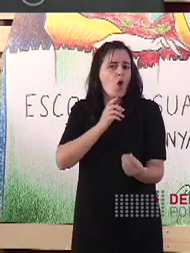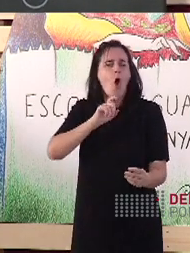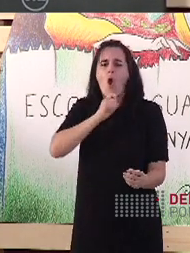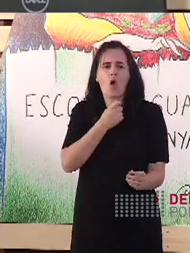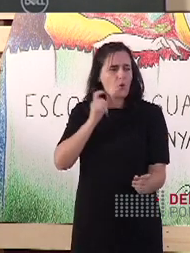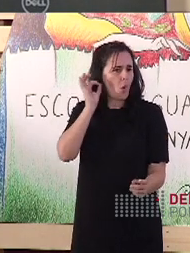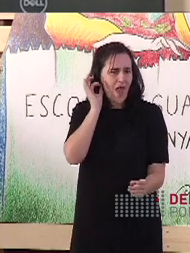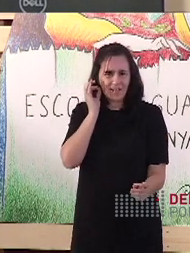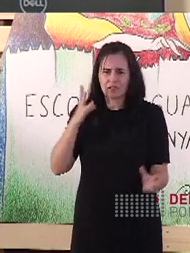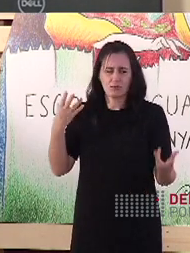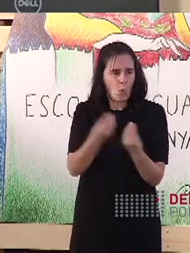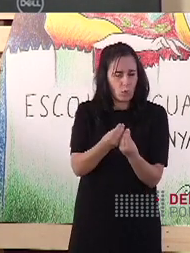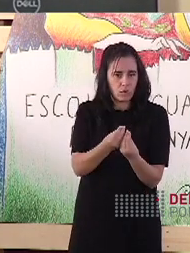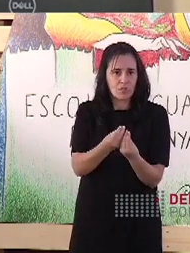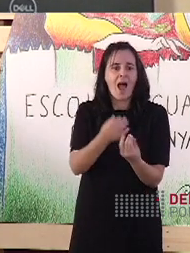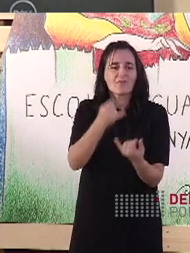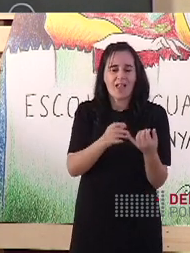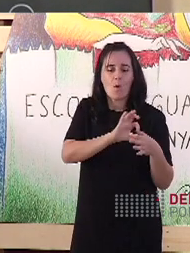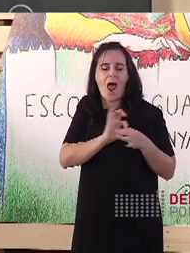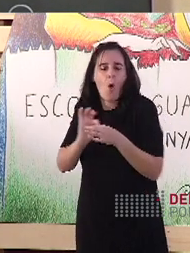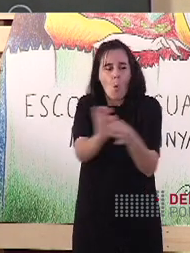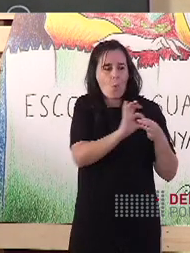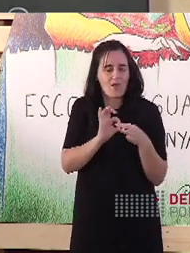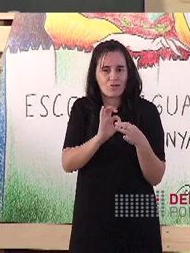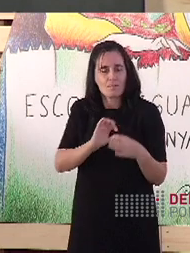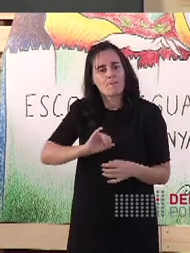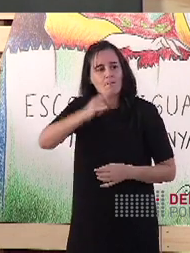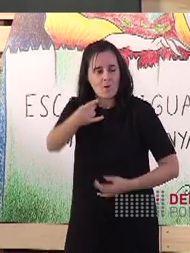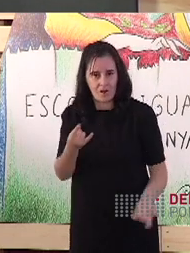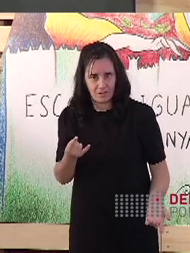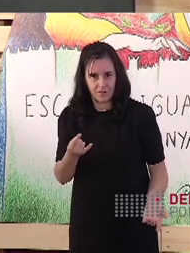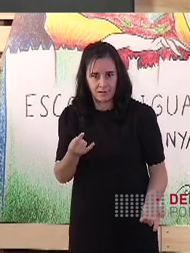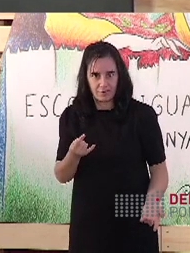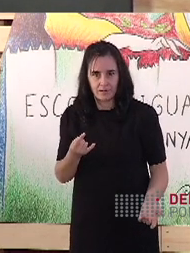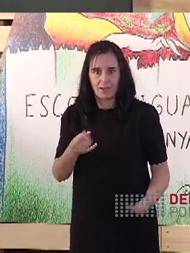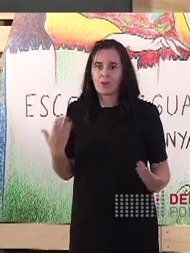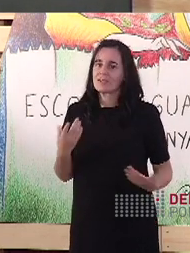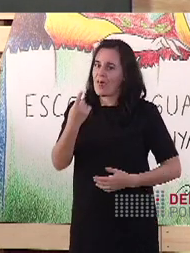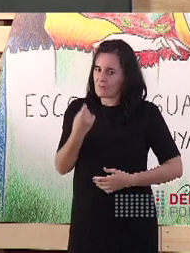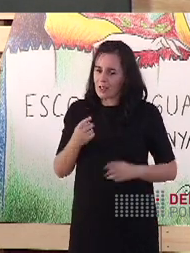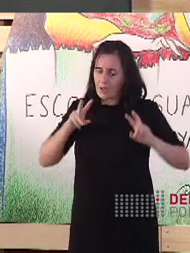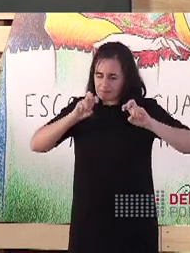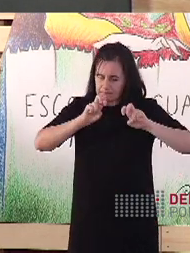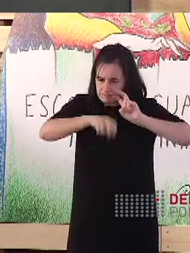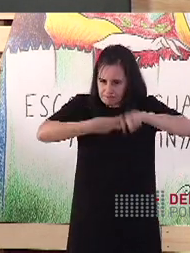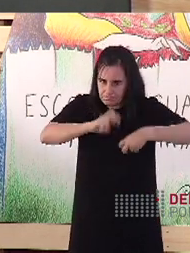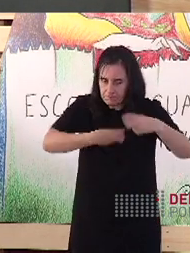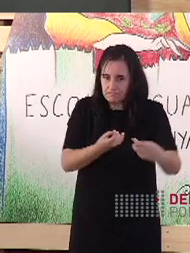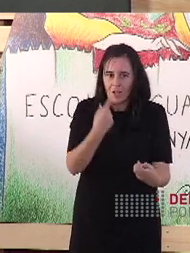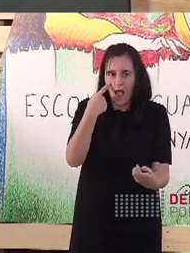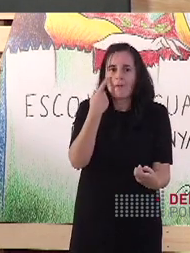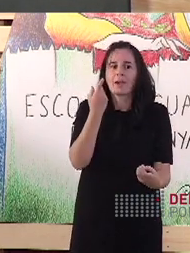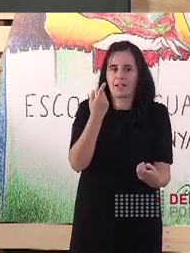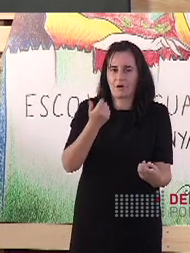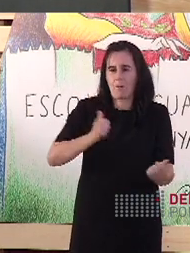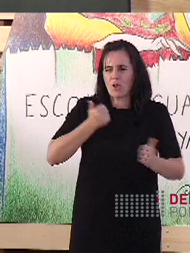entre nosotros. Eso es lo que está por detrás, ¿no? Lo que pasa es que para eso hay que escarbar un poco y hay que saber de dónde viene todo esto, ¿no? Cómo se construye